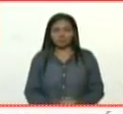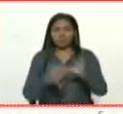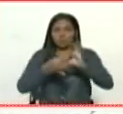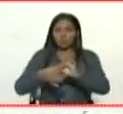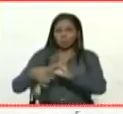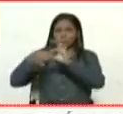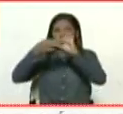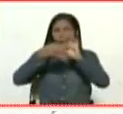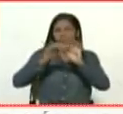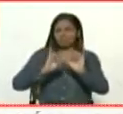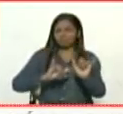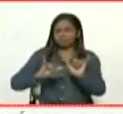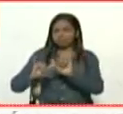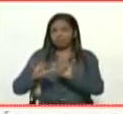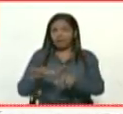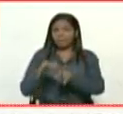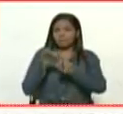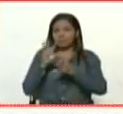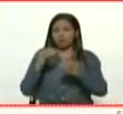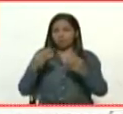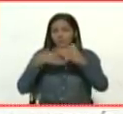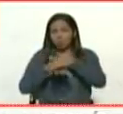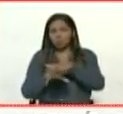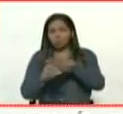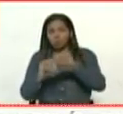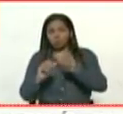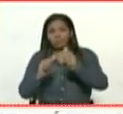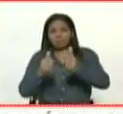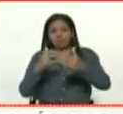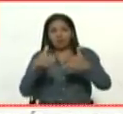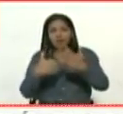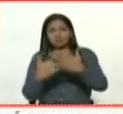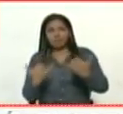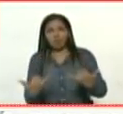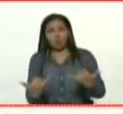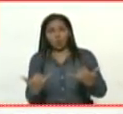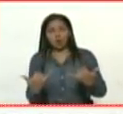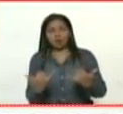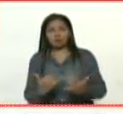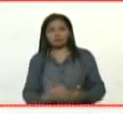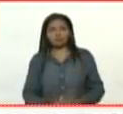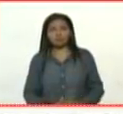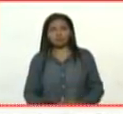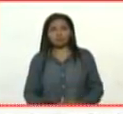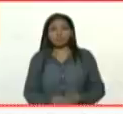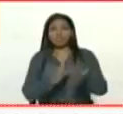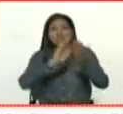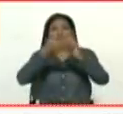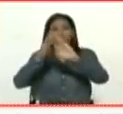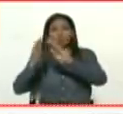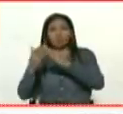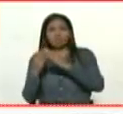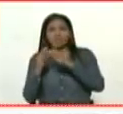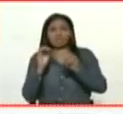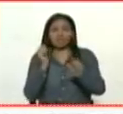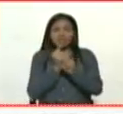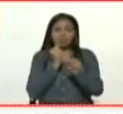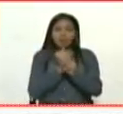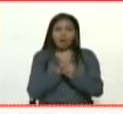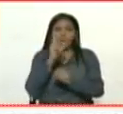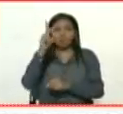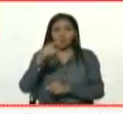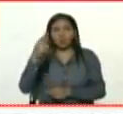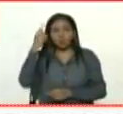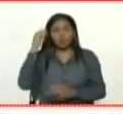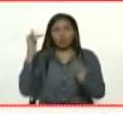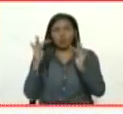Articularse de manera muy especial, como ustedes lo están empezando a hacer, con las comunas en el trabajo diario. Tenemos un